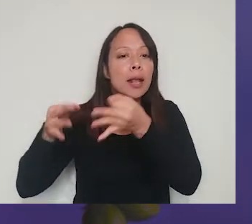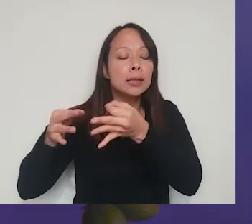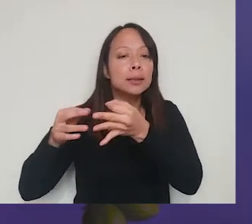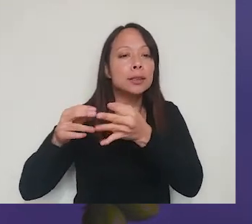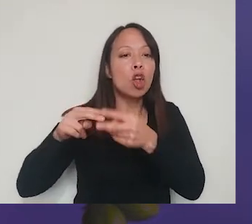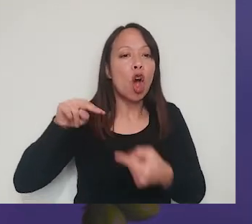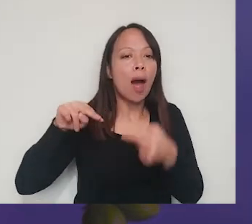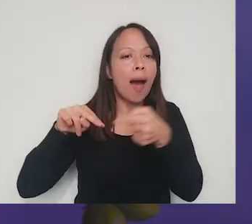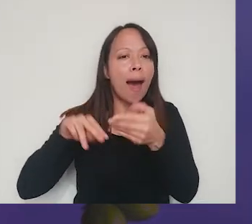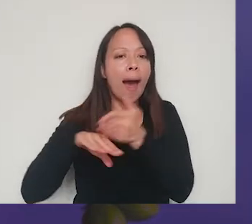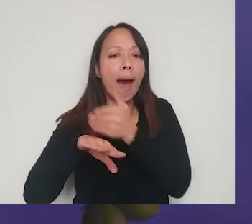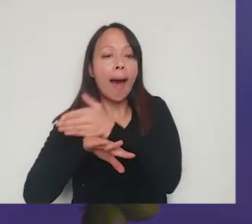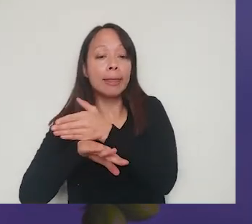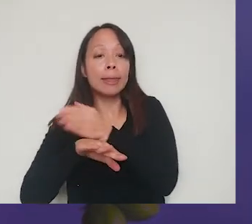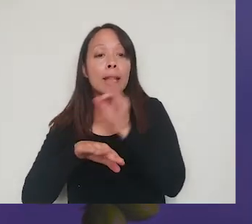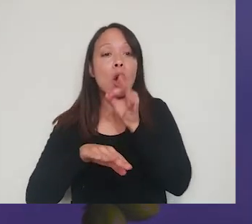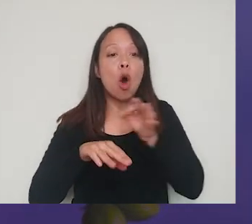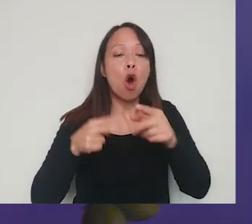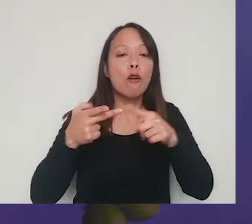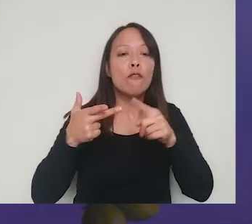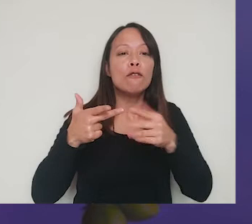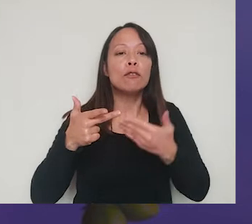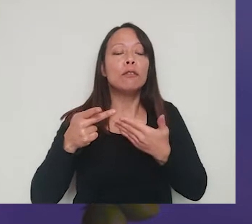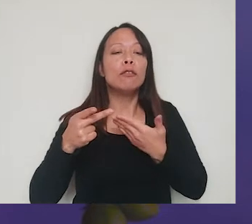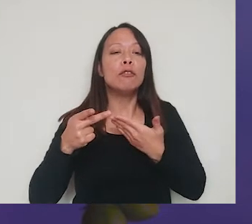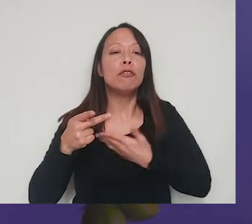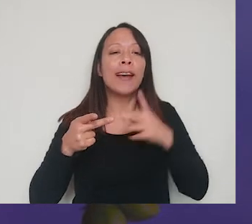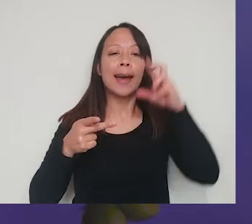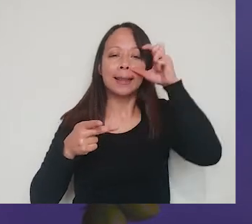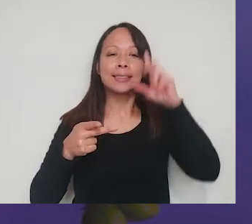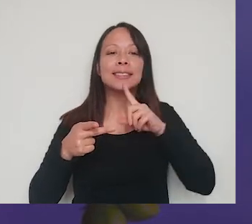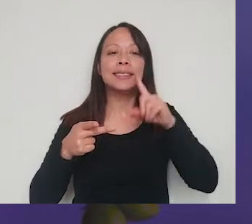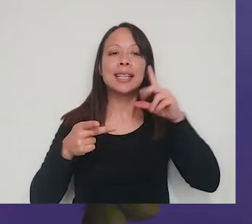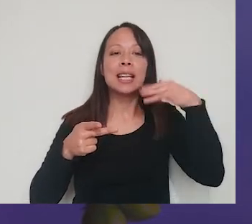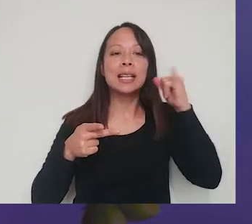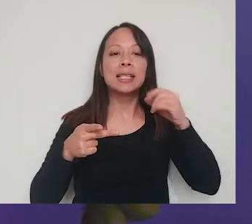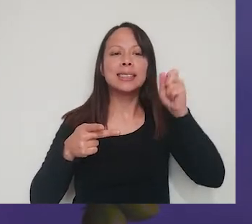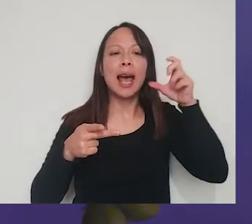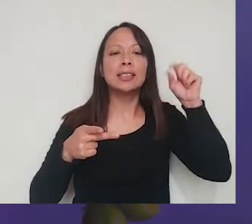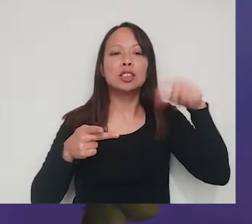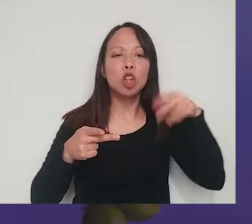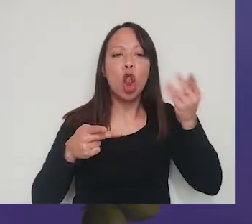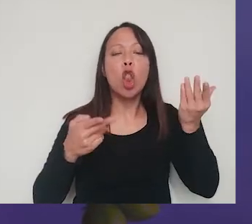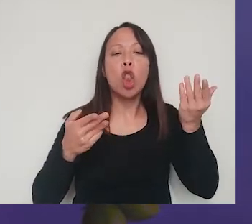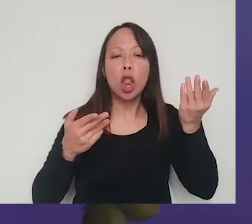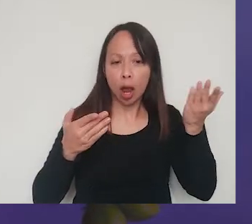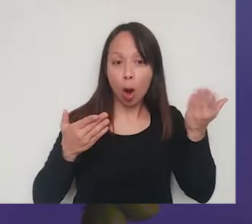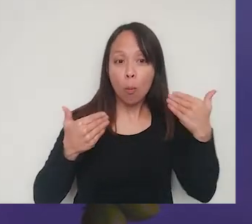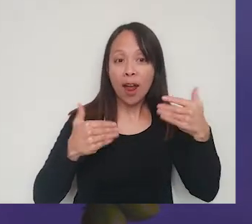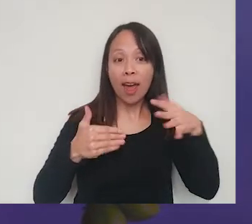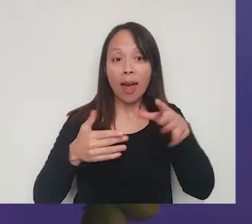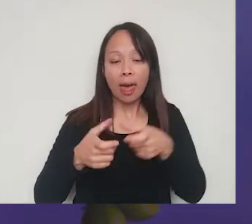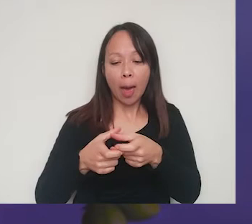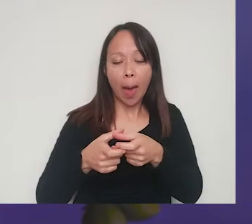genéticos de portadores o el diagnóstico genético preimplantatorio. ¿Sí? El diagnóstico genético preimplantatorio combinado con la fertilización in